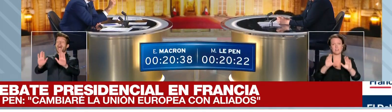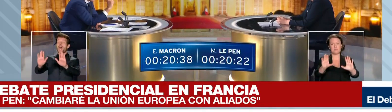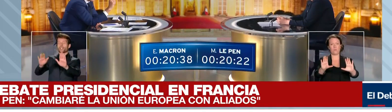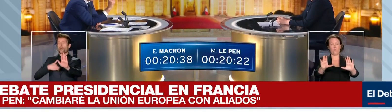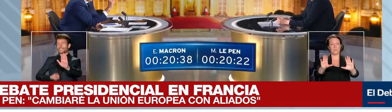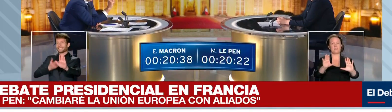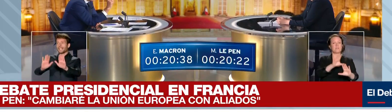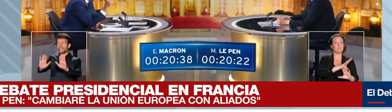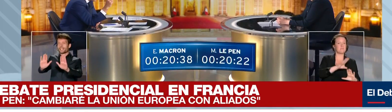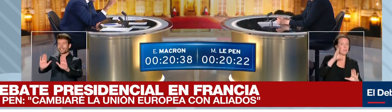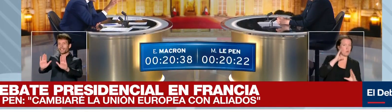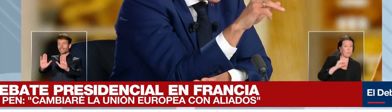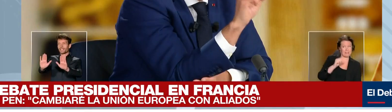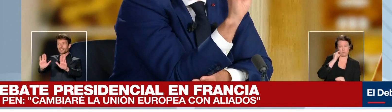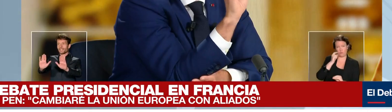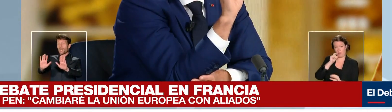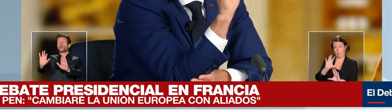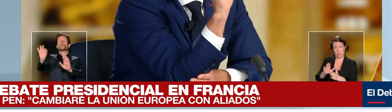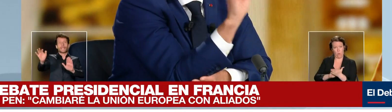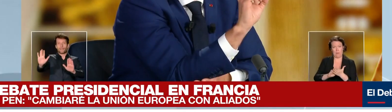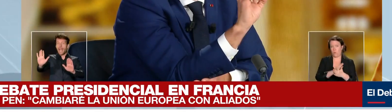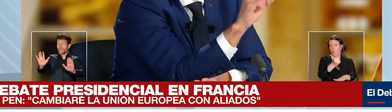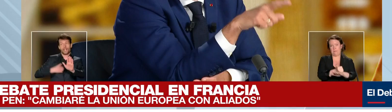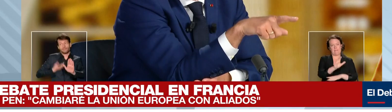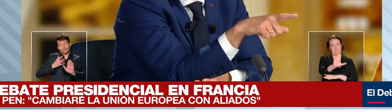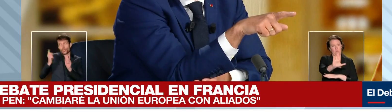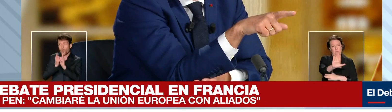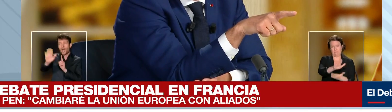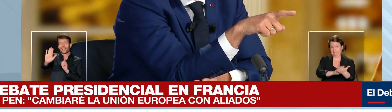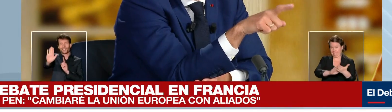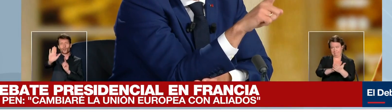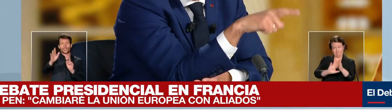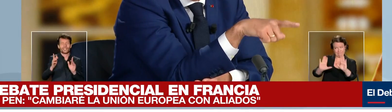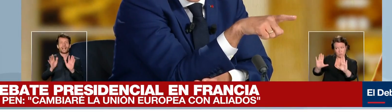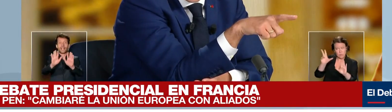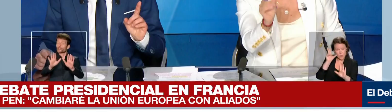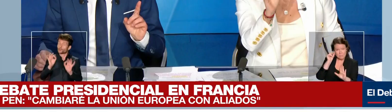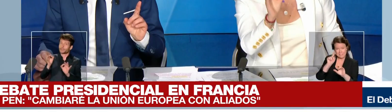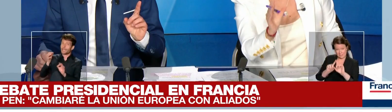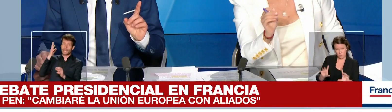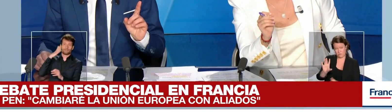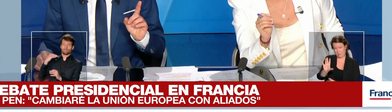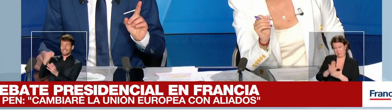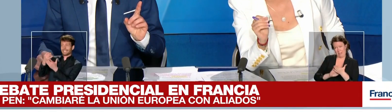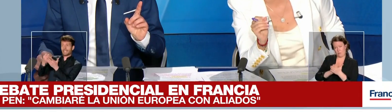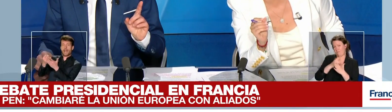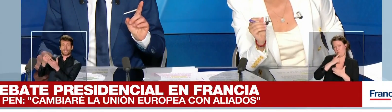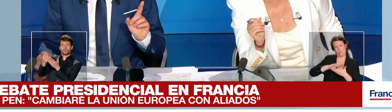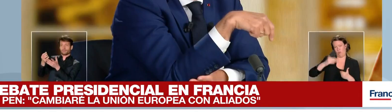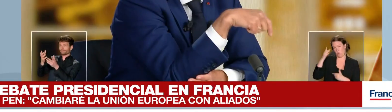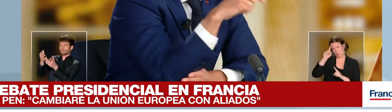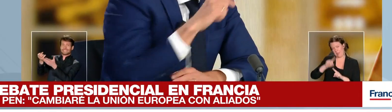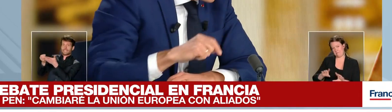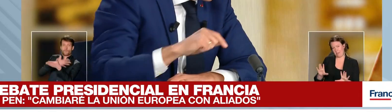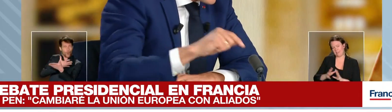franceses. Simplemente quisiera decir algo sobre este punto. Desafortunadamente, digo solamente una cosa. Lo que dice señora Le Pen es cierto. Escuchamos bien